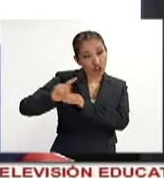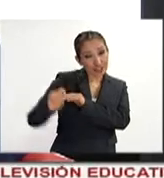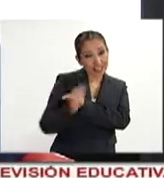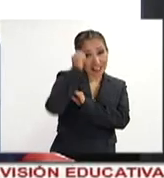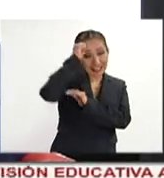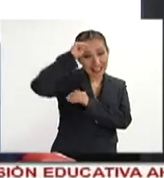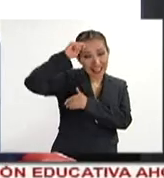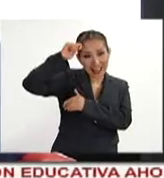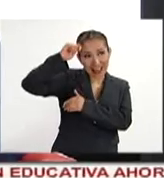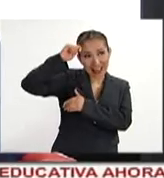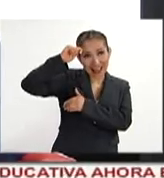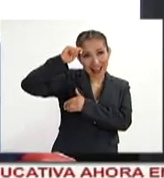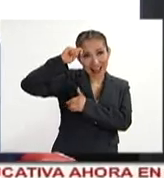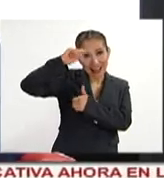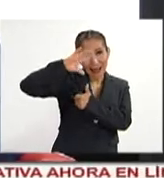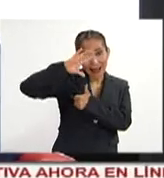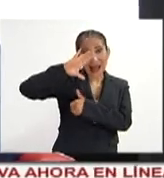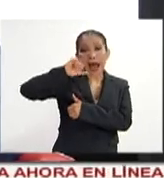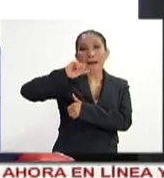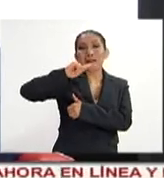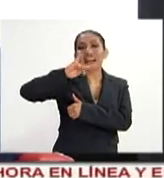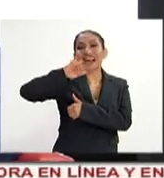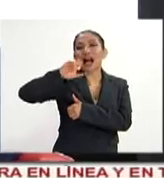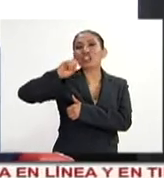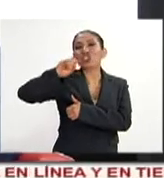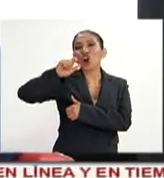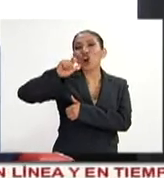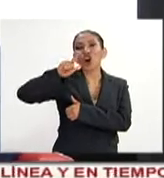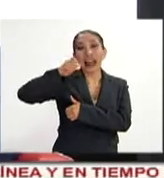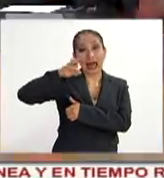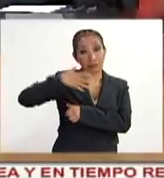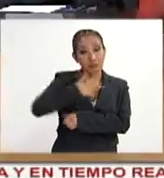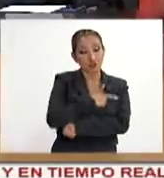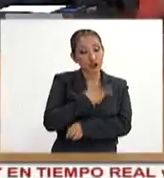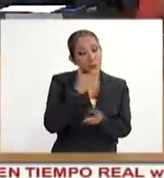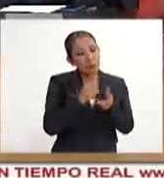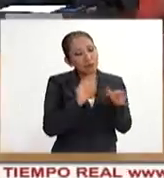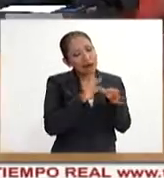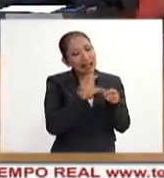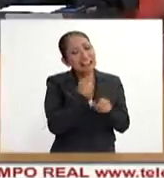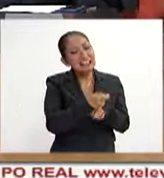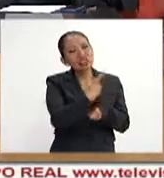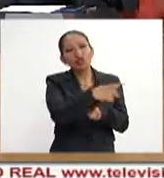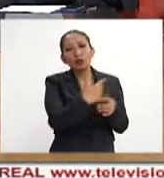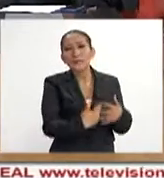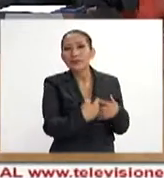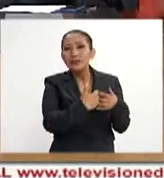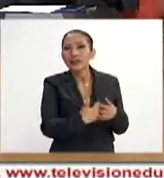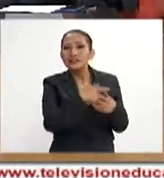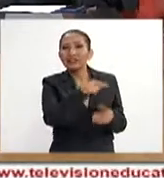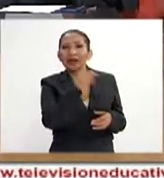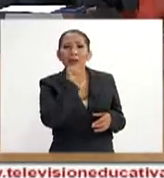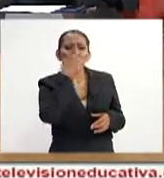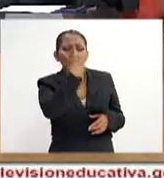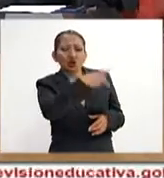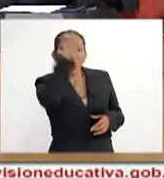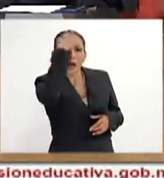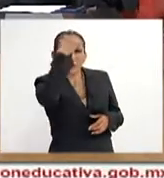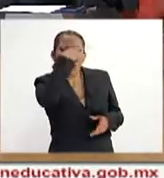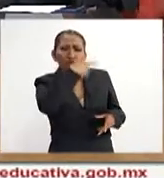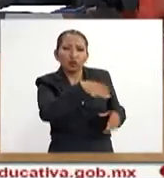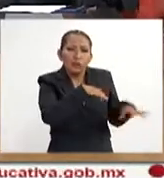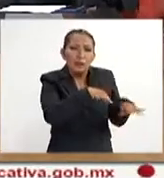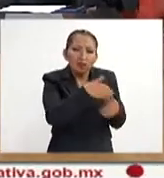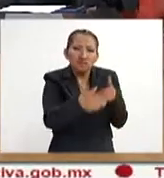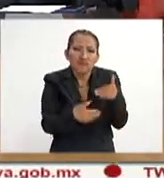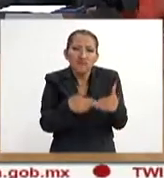de América Solar, y nos da mucho gusto porque nos va a hablar, nos va a platicar de lo que es su empresa, pero sobre todo la experiencia, el trabajo